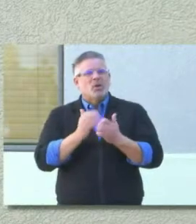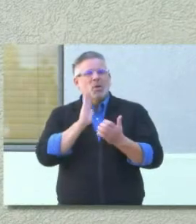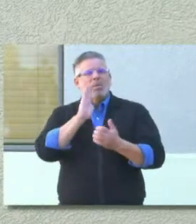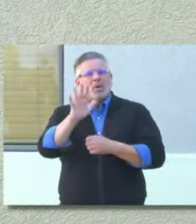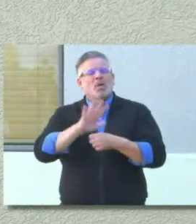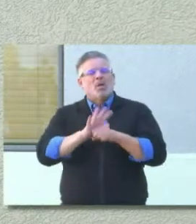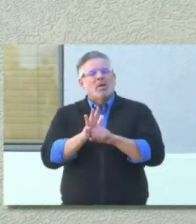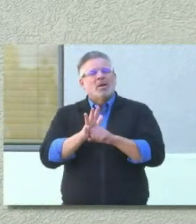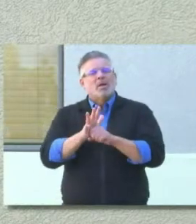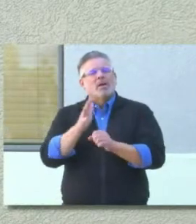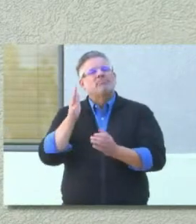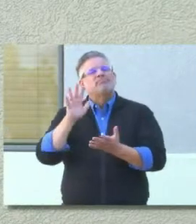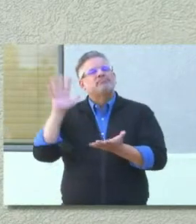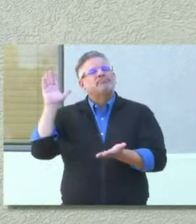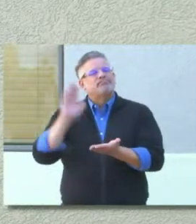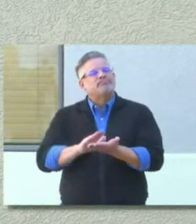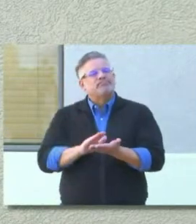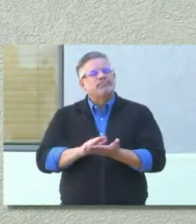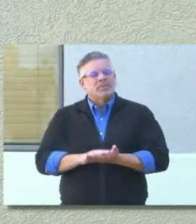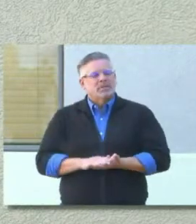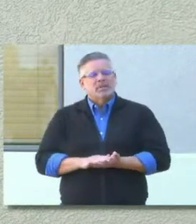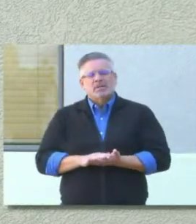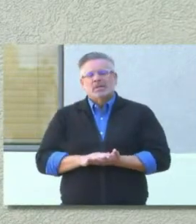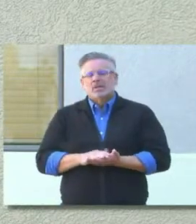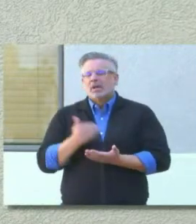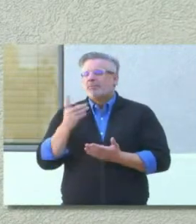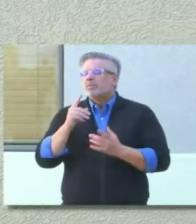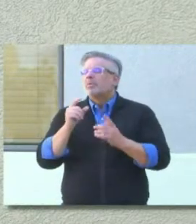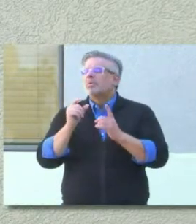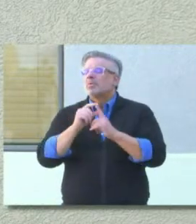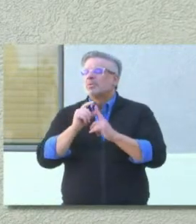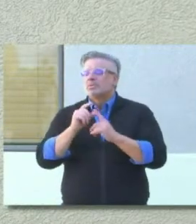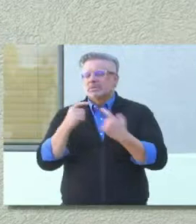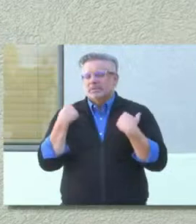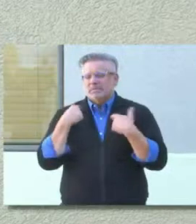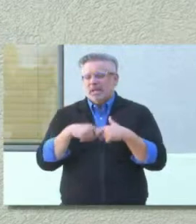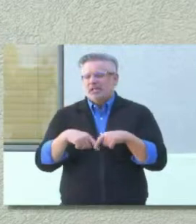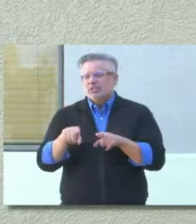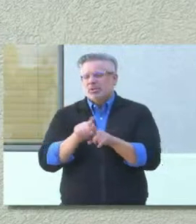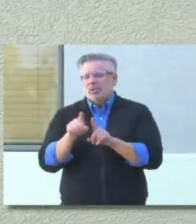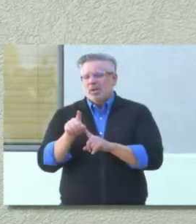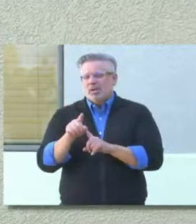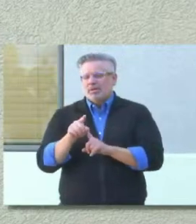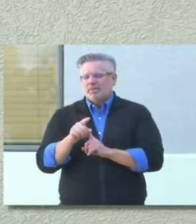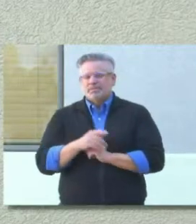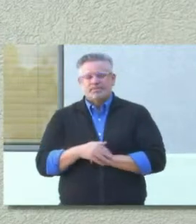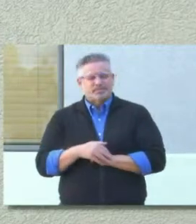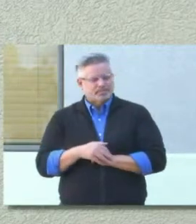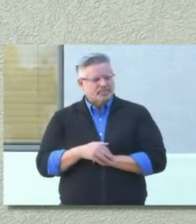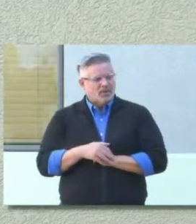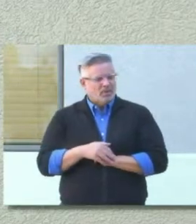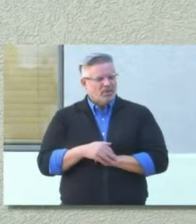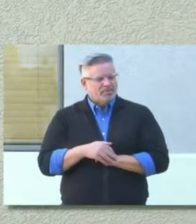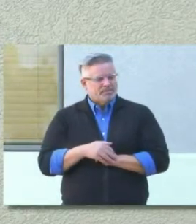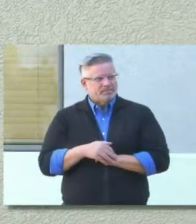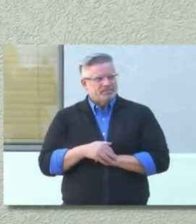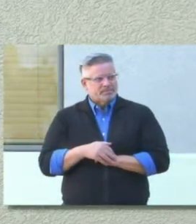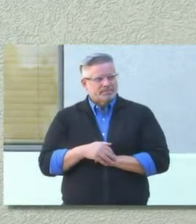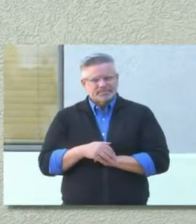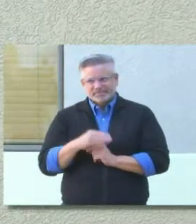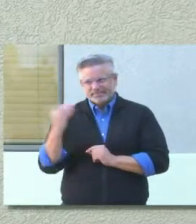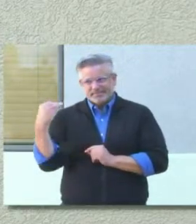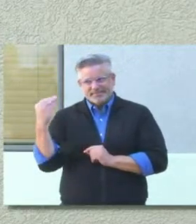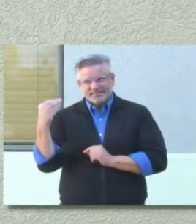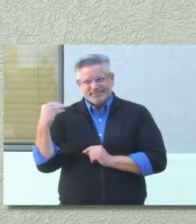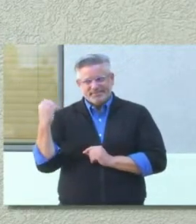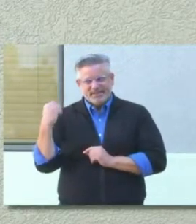And before I introduce the governor, if I may just offer a few words in Spanish as well for our Spanish language press. I see some smiles and